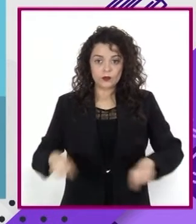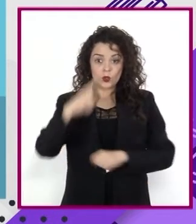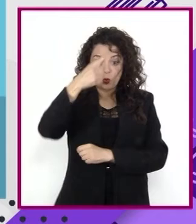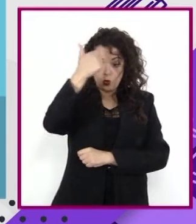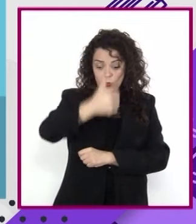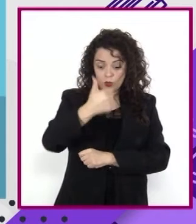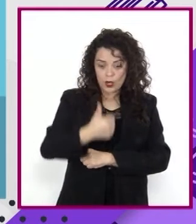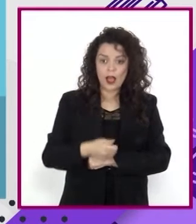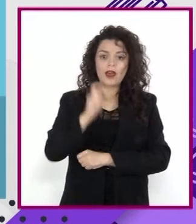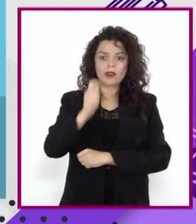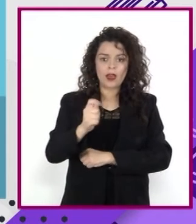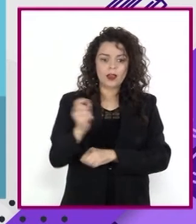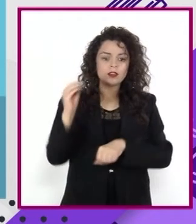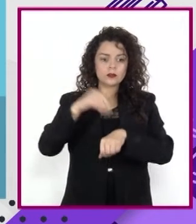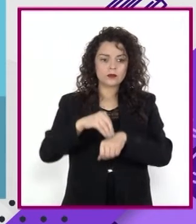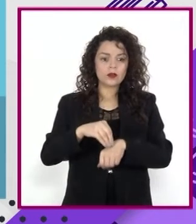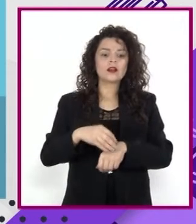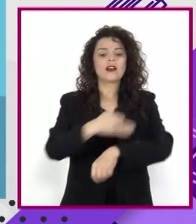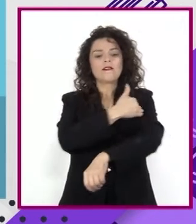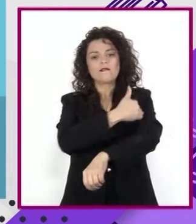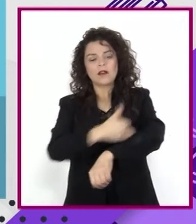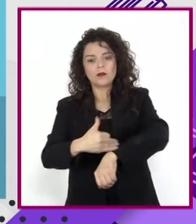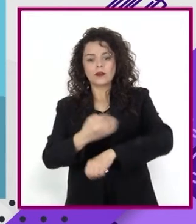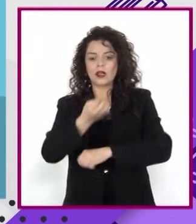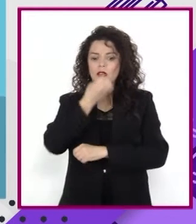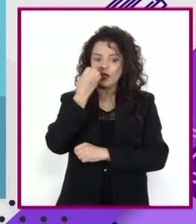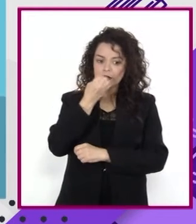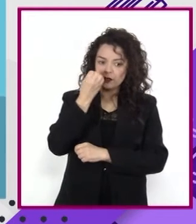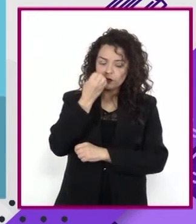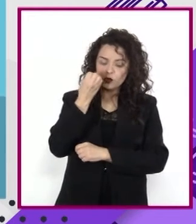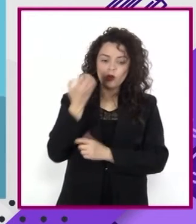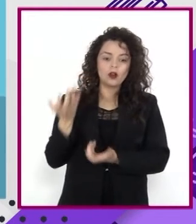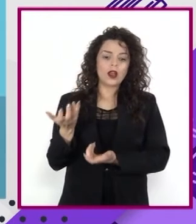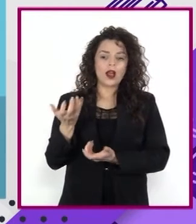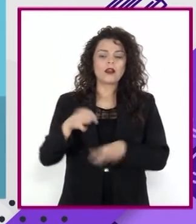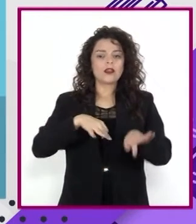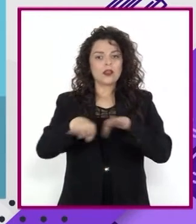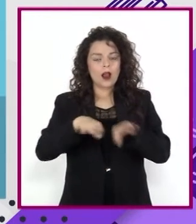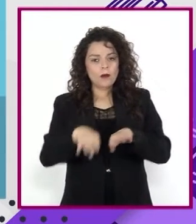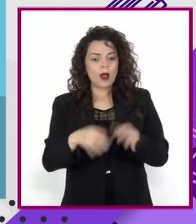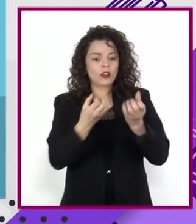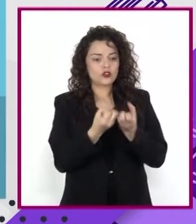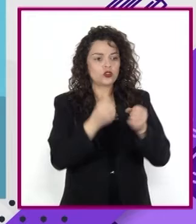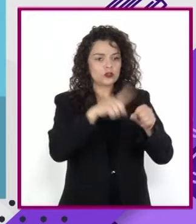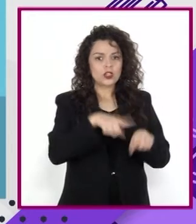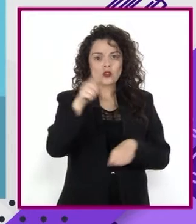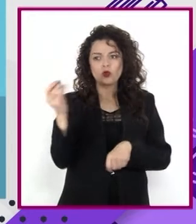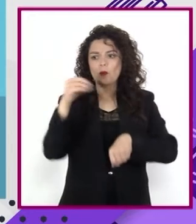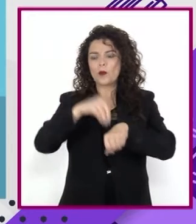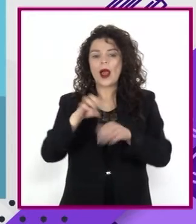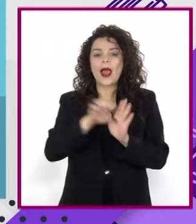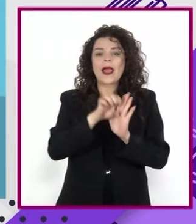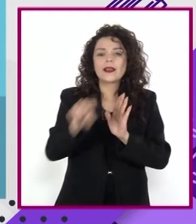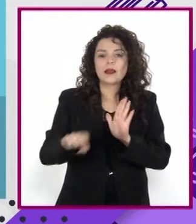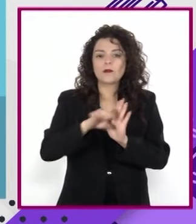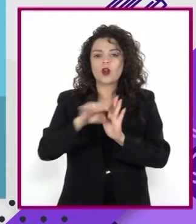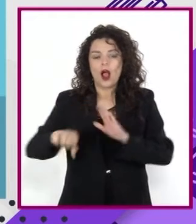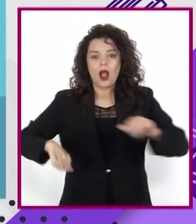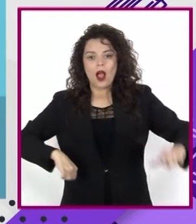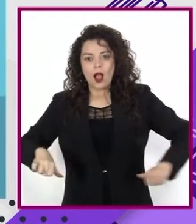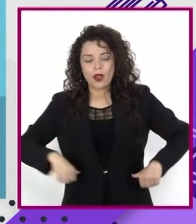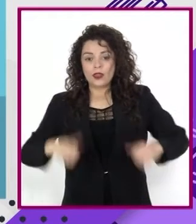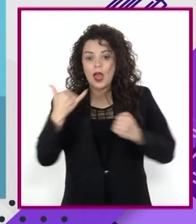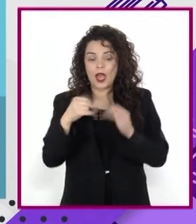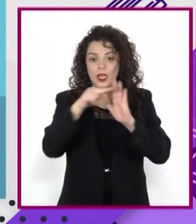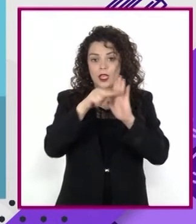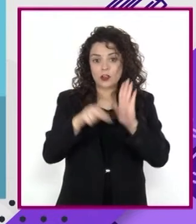una familiar, escolar, laboral y social. Anoten ejemplos de conductas y normas que regulan